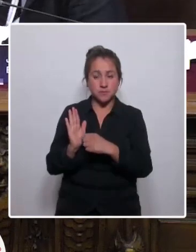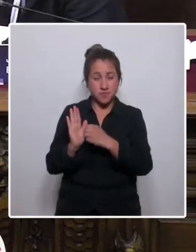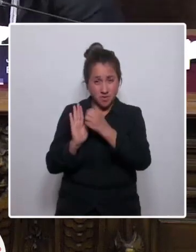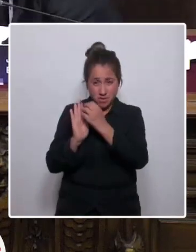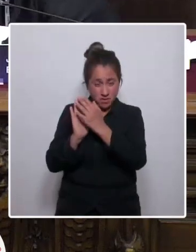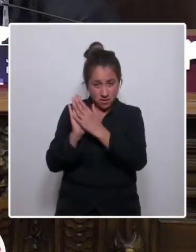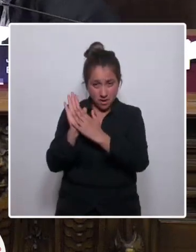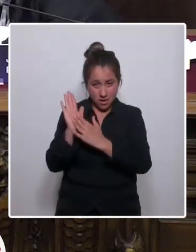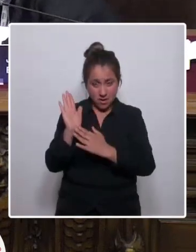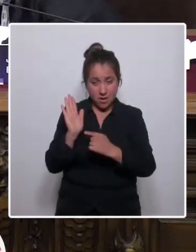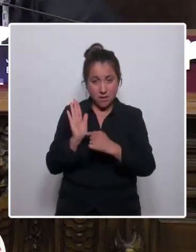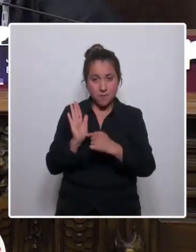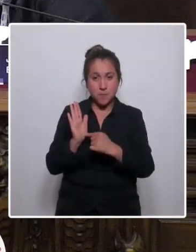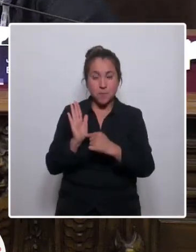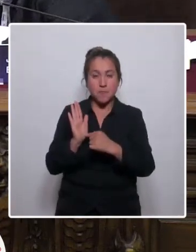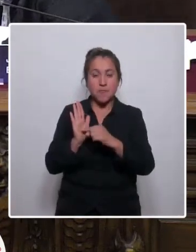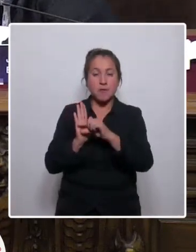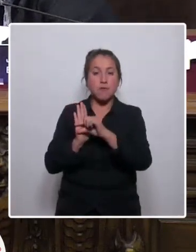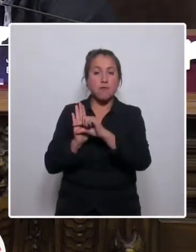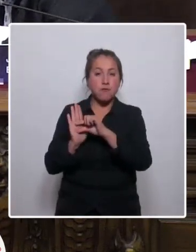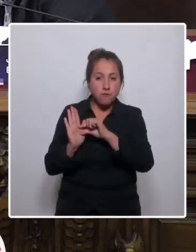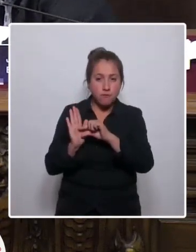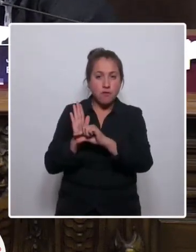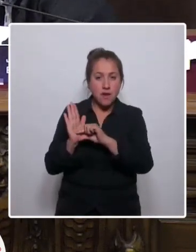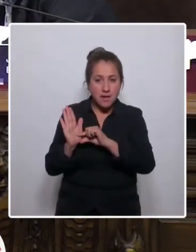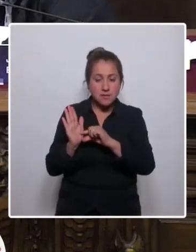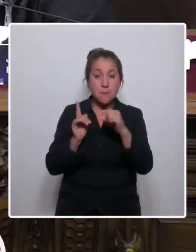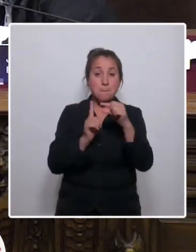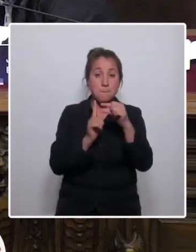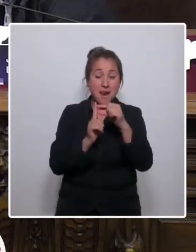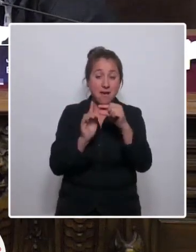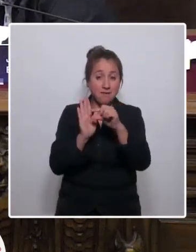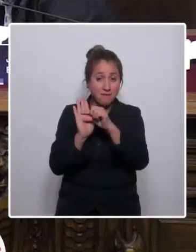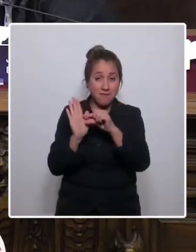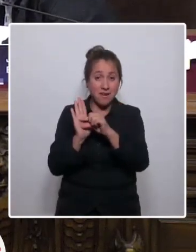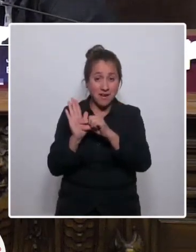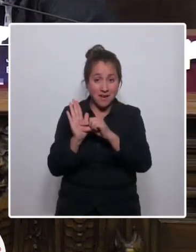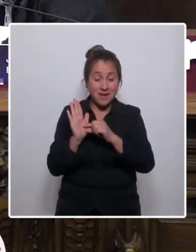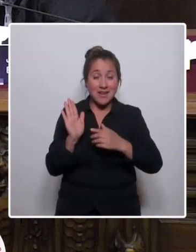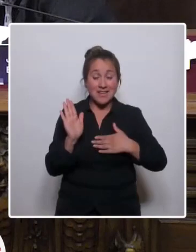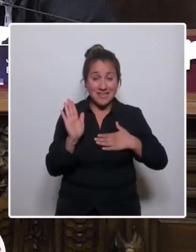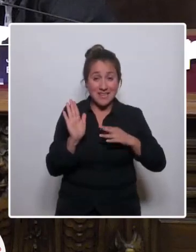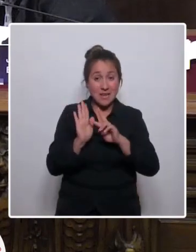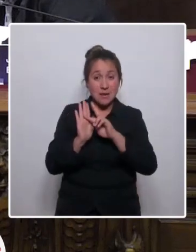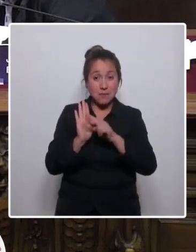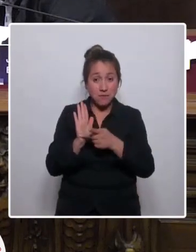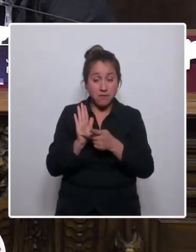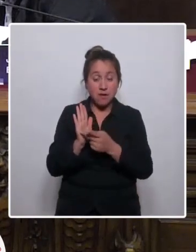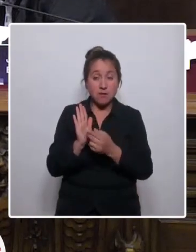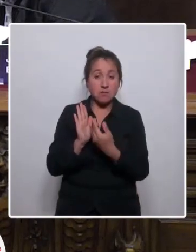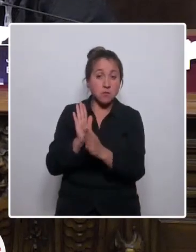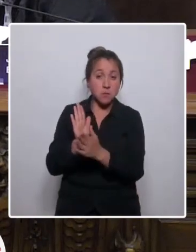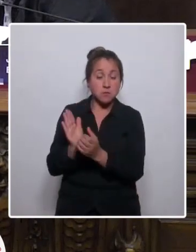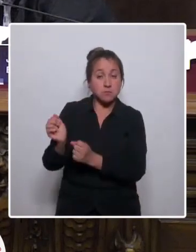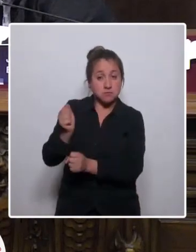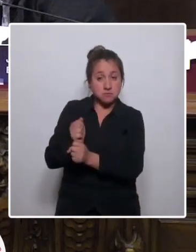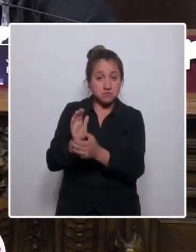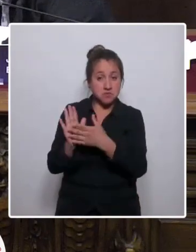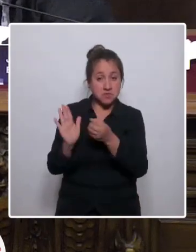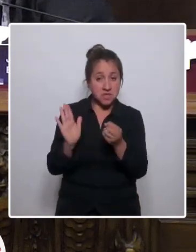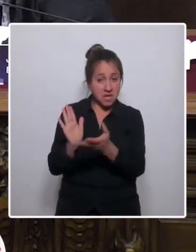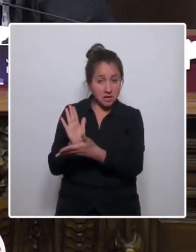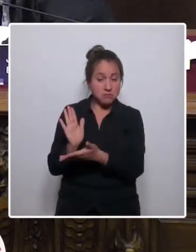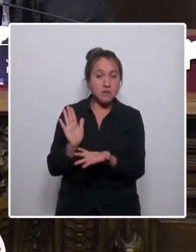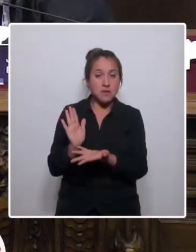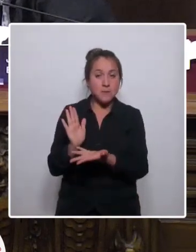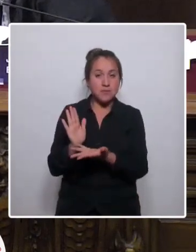las frases o palabras que se querían modificar, sustituir o suprimir